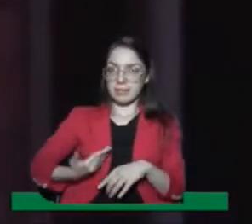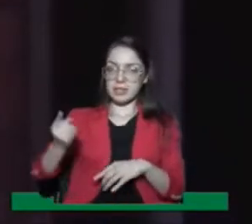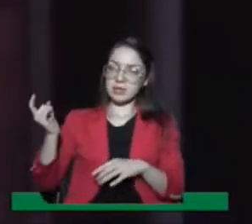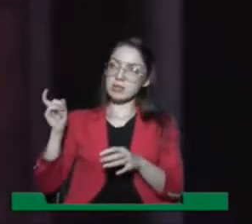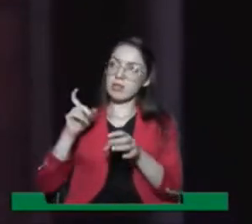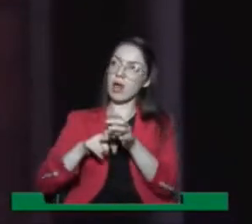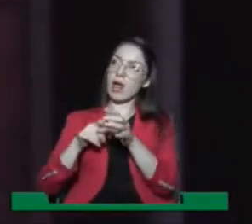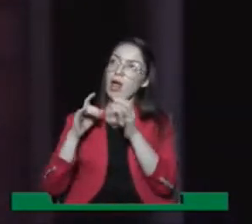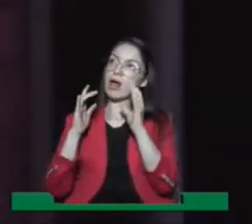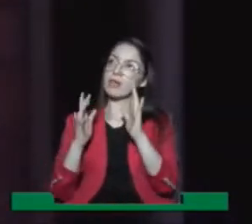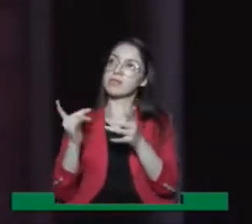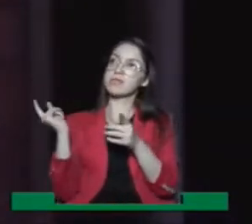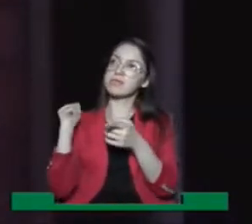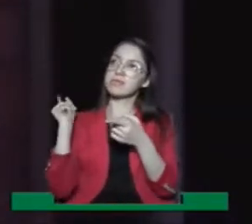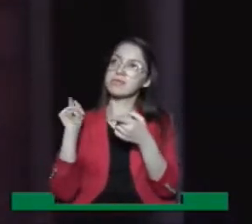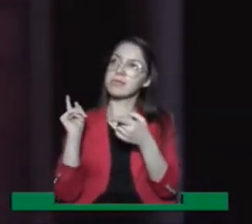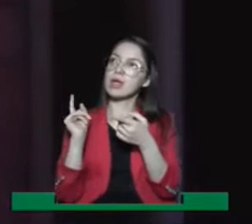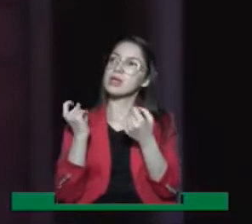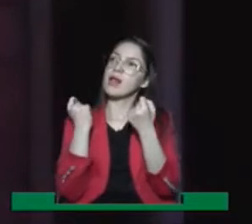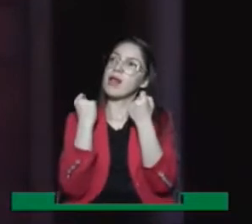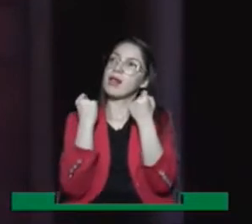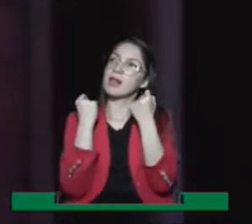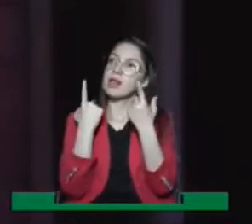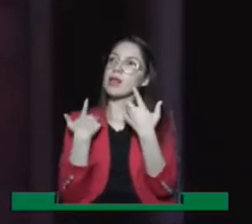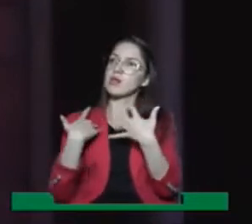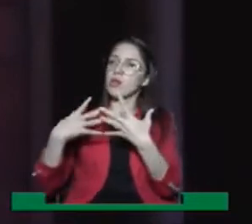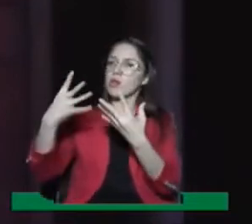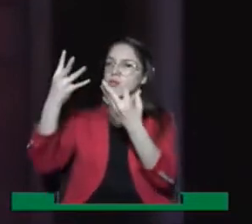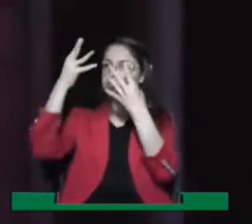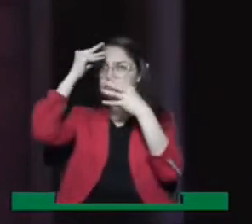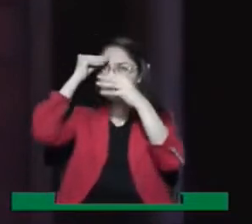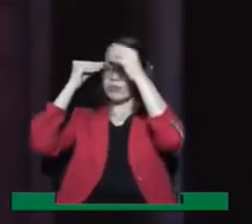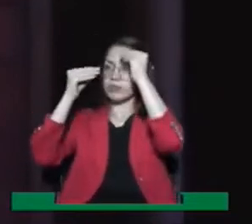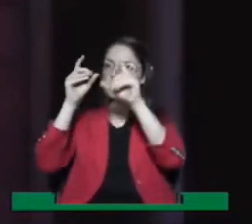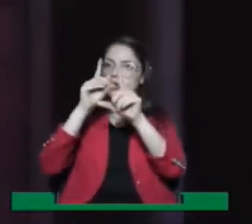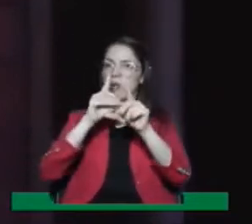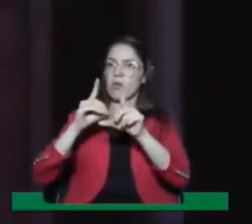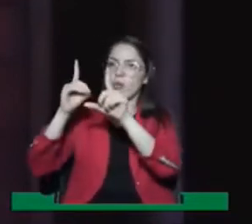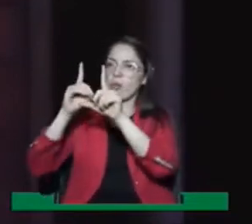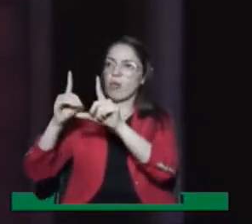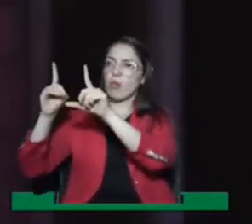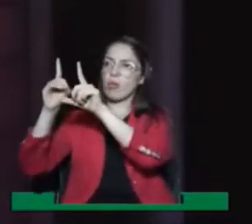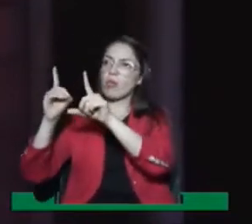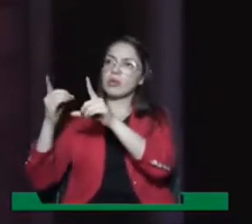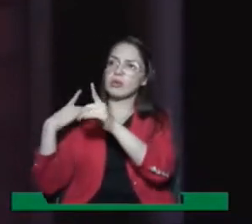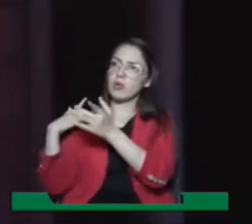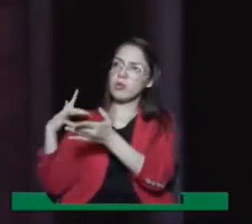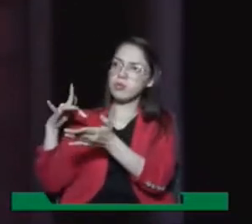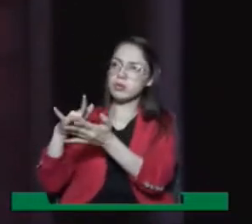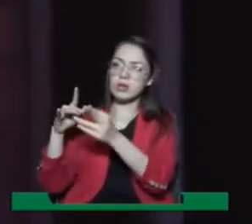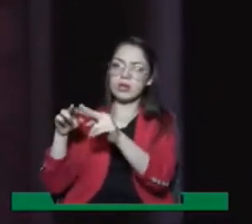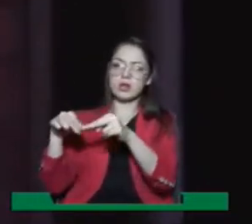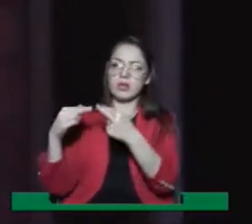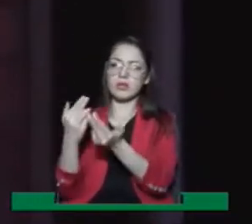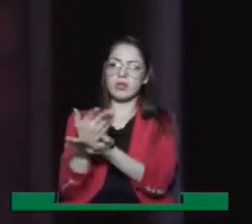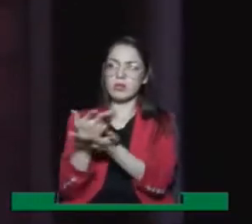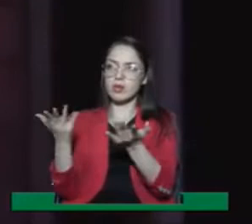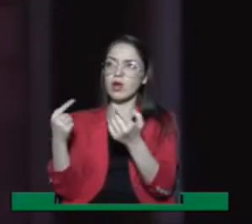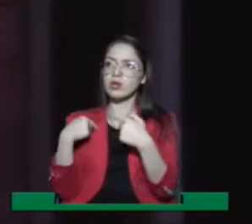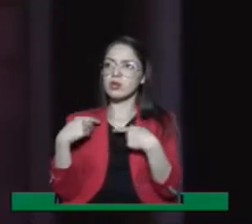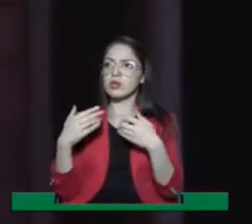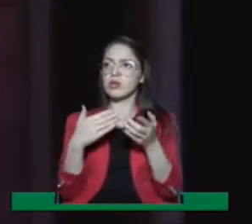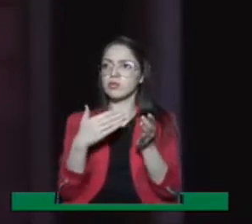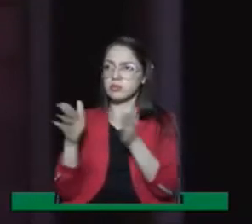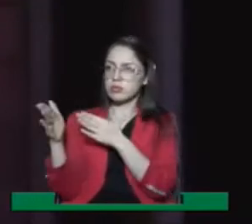proceso y este camino donde me puede capacitar puede hacer fue invitada a japón para hacer un programa de entrenamiento en desarrollo